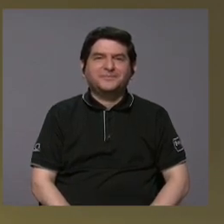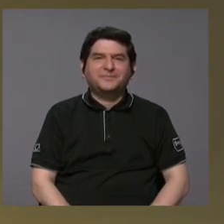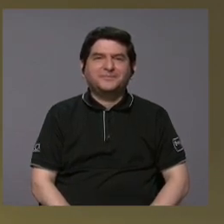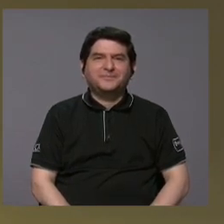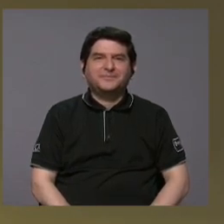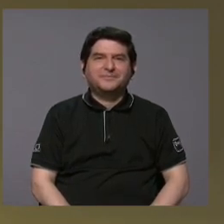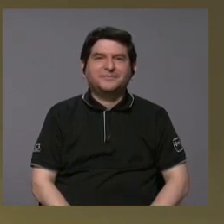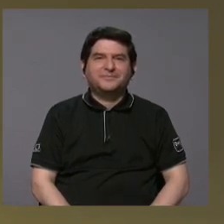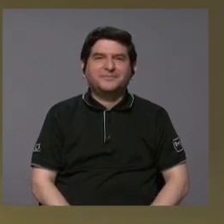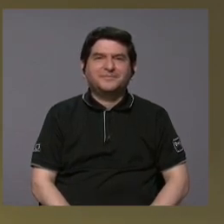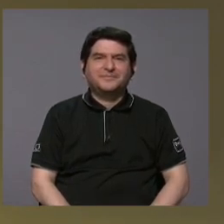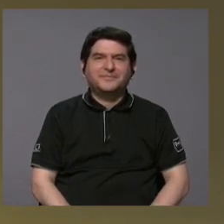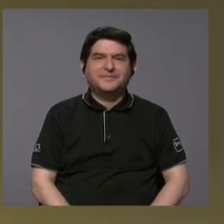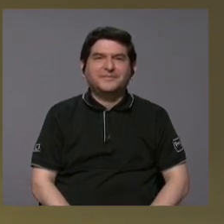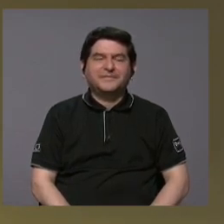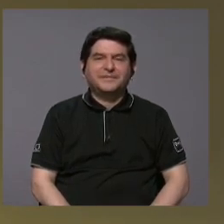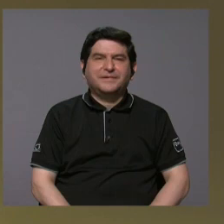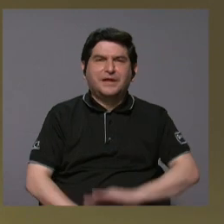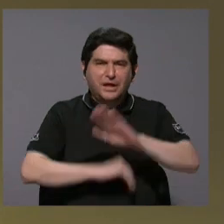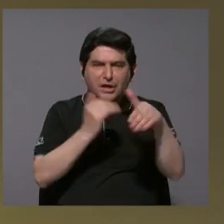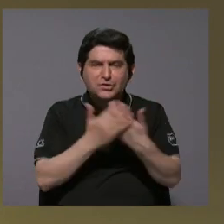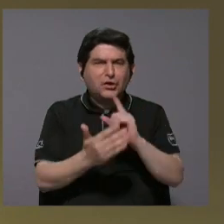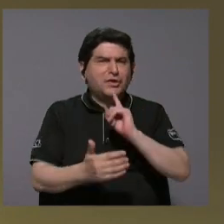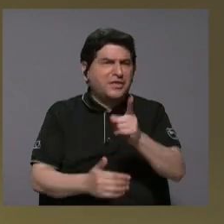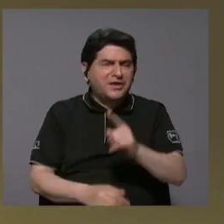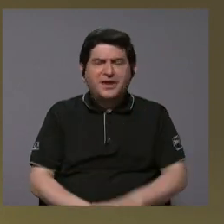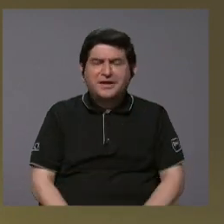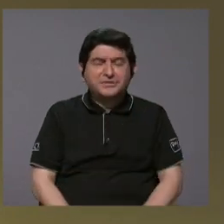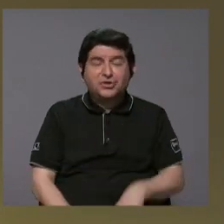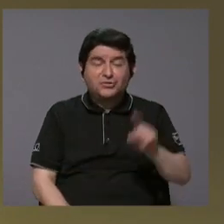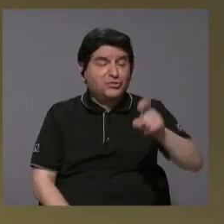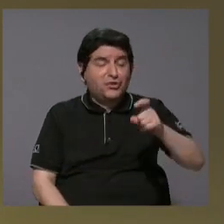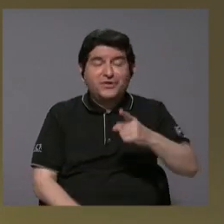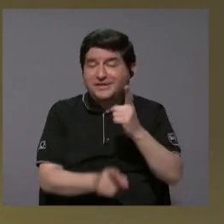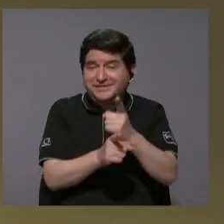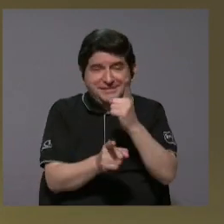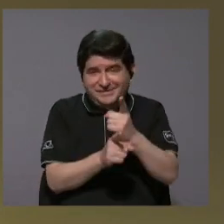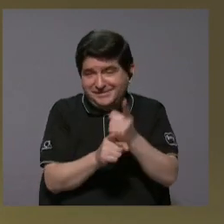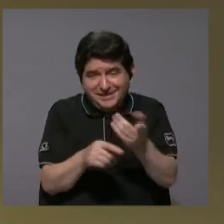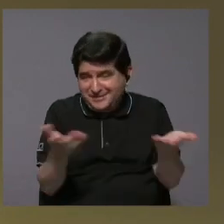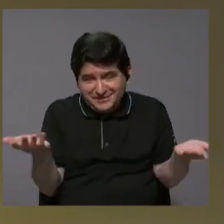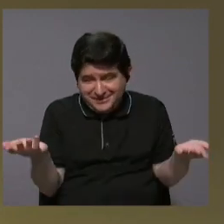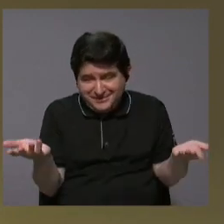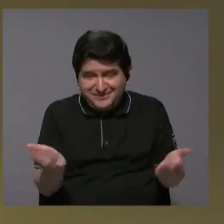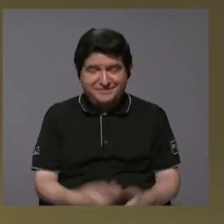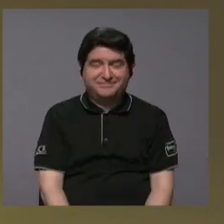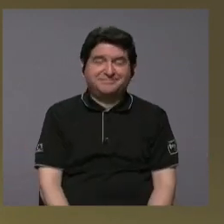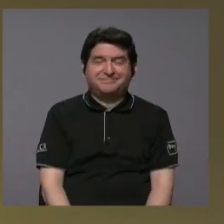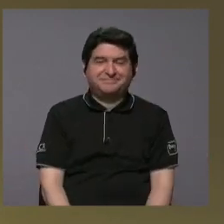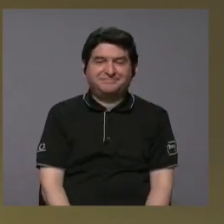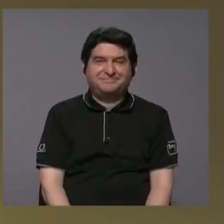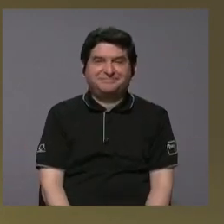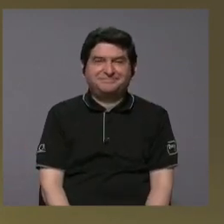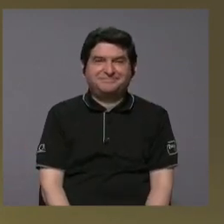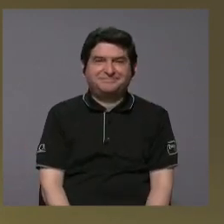siempre cualquier afirmación es incorrecta. ¿Está bien? Eso es cierto.